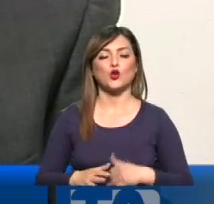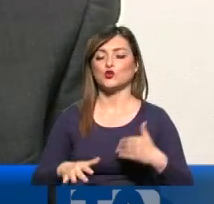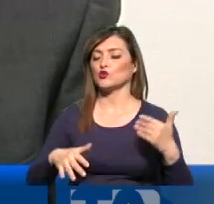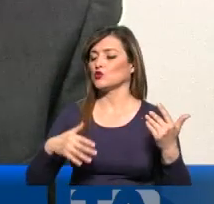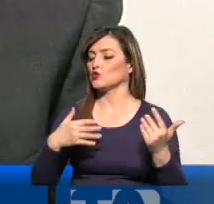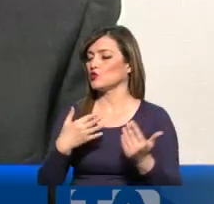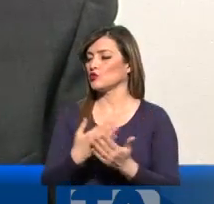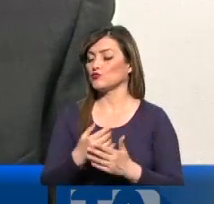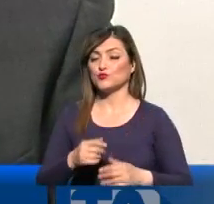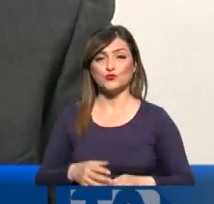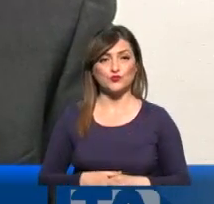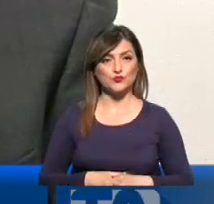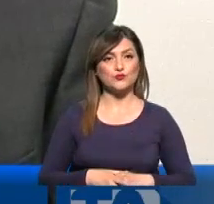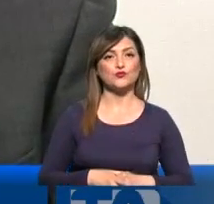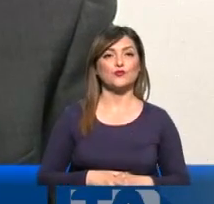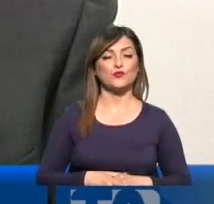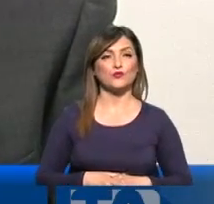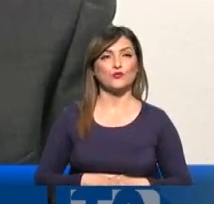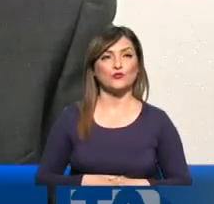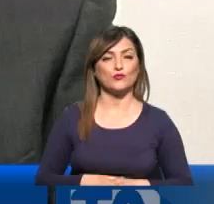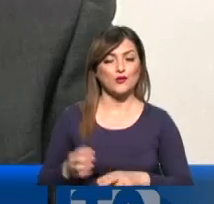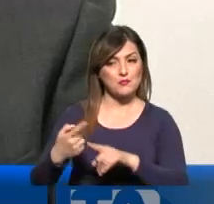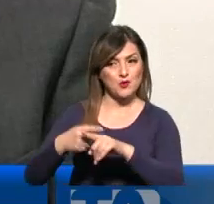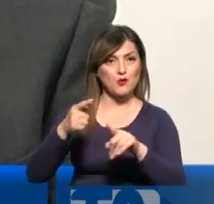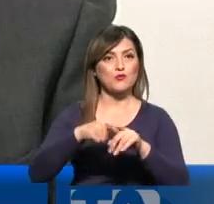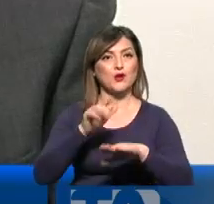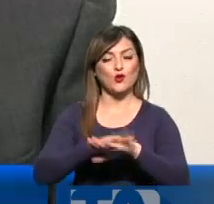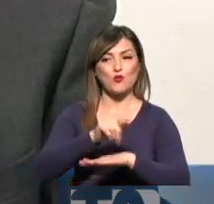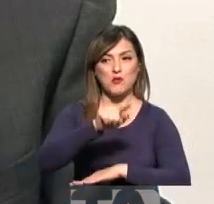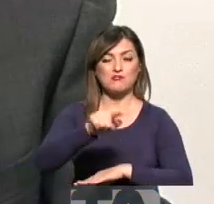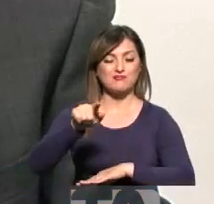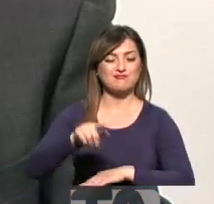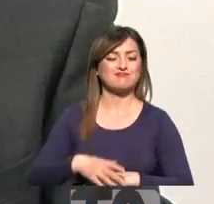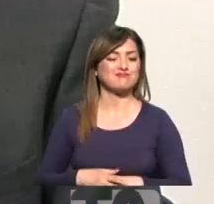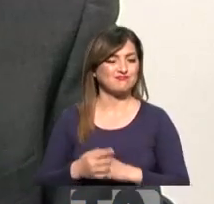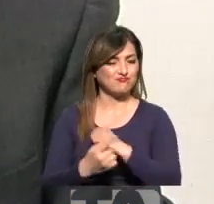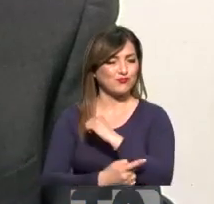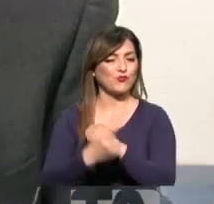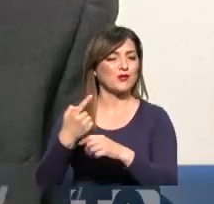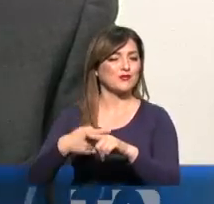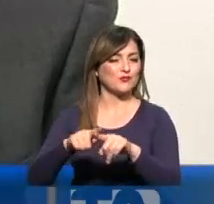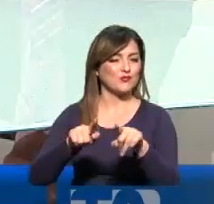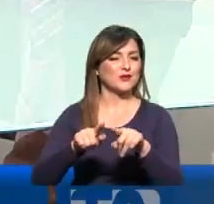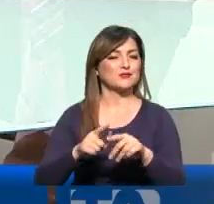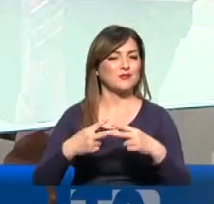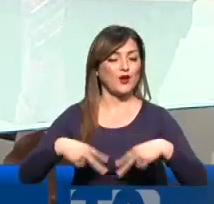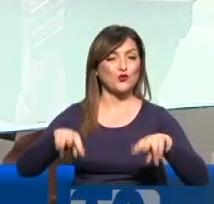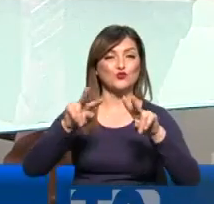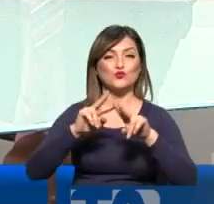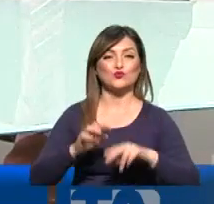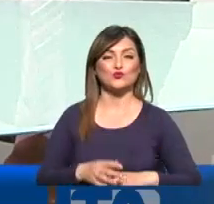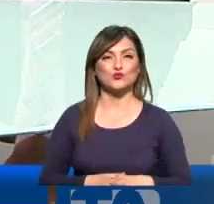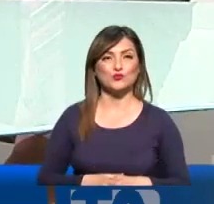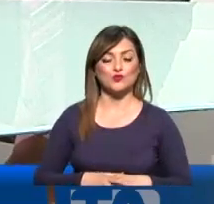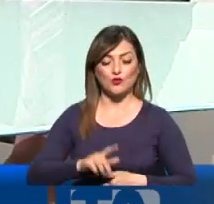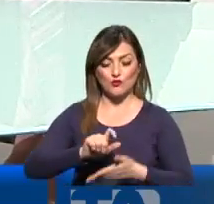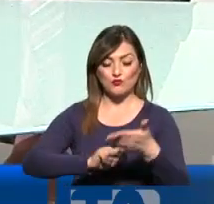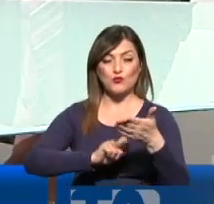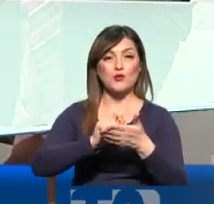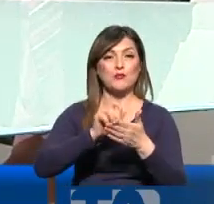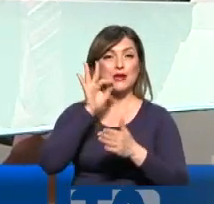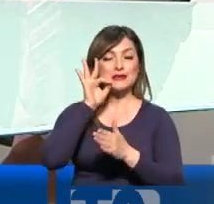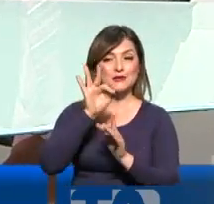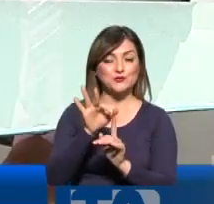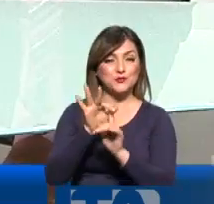suelto. De eso se han establecido varios indicios de responsabilidad penal por diferentes montos. Está poniendo su firma en